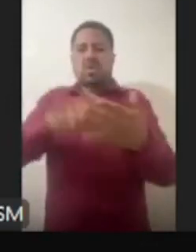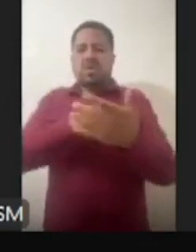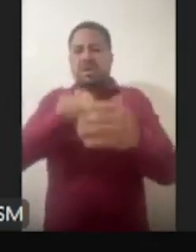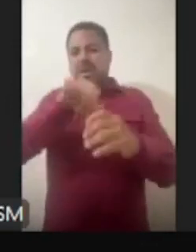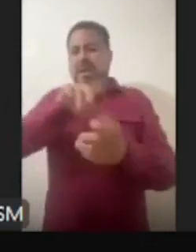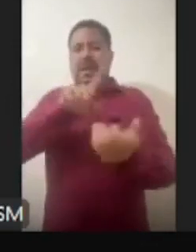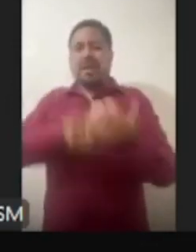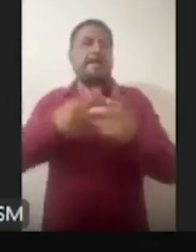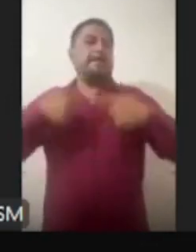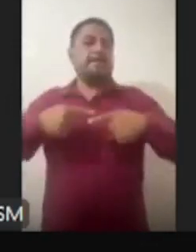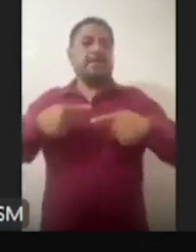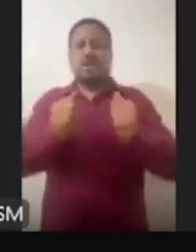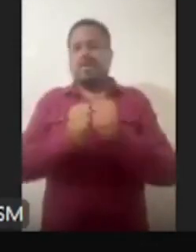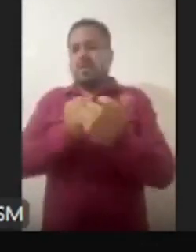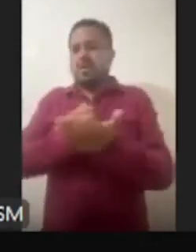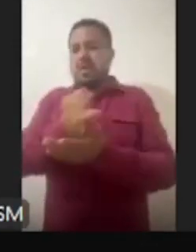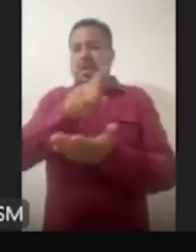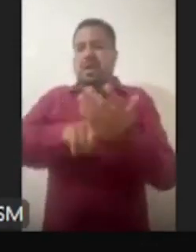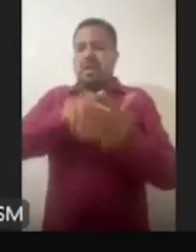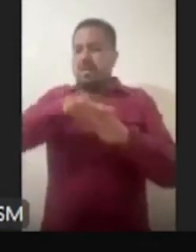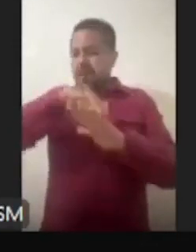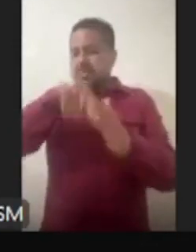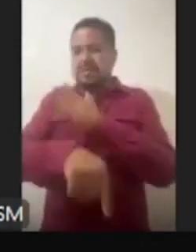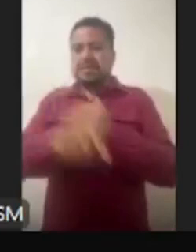ellas el fondo de la materia litigiosa.